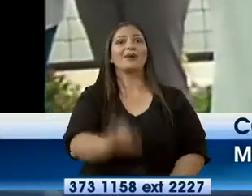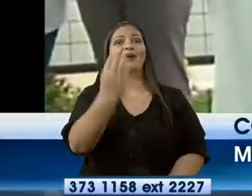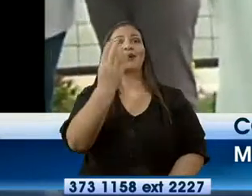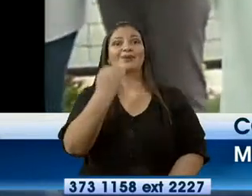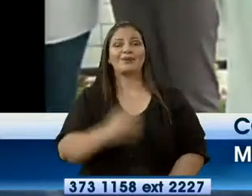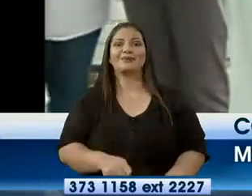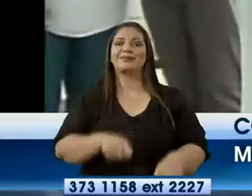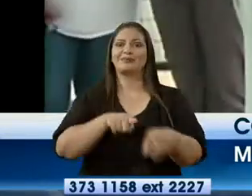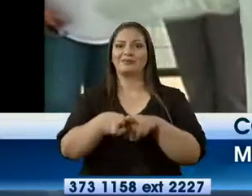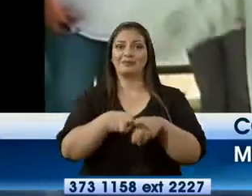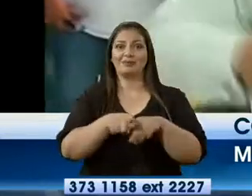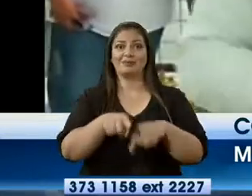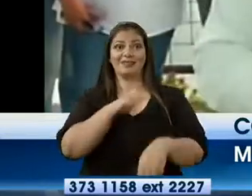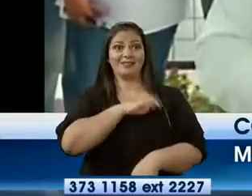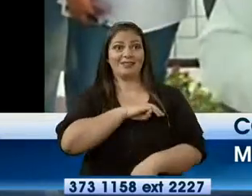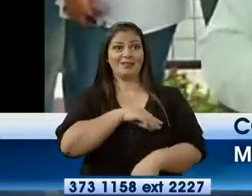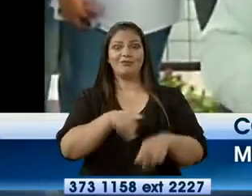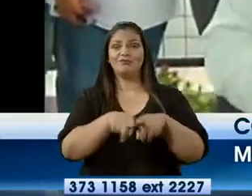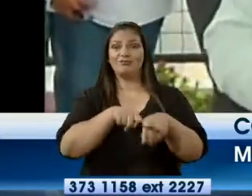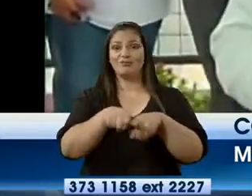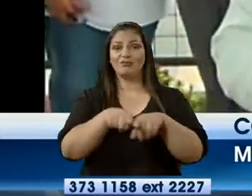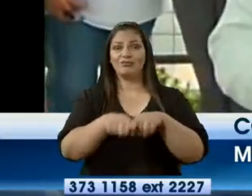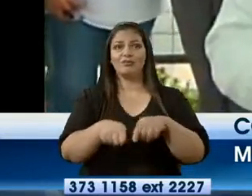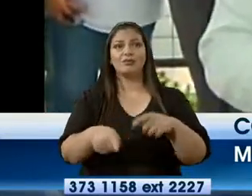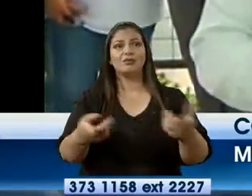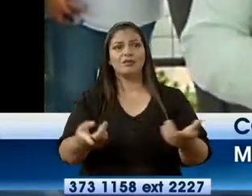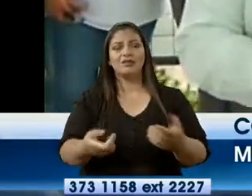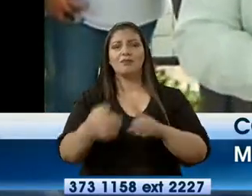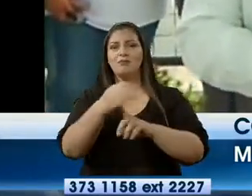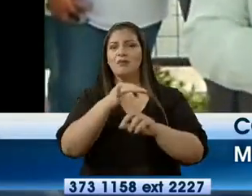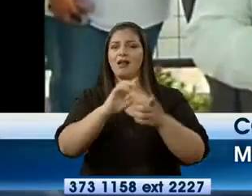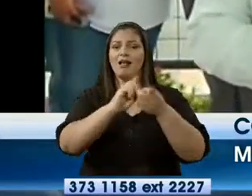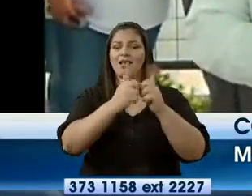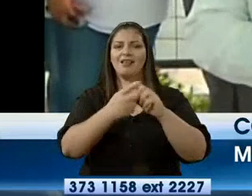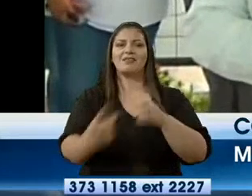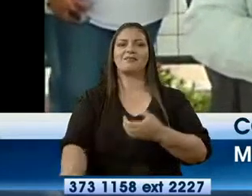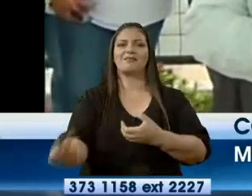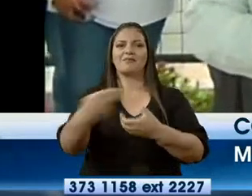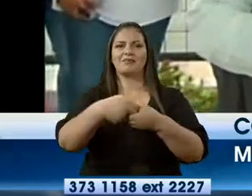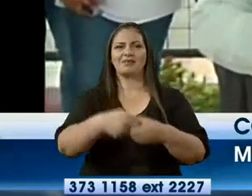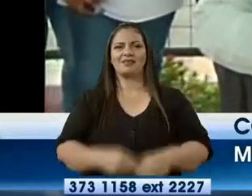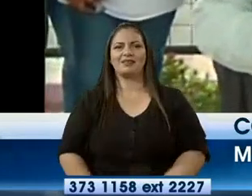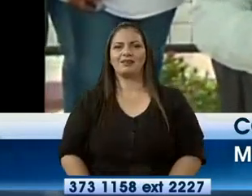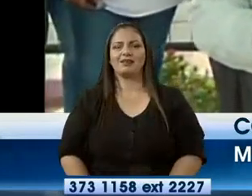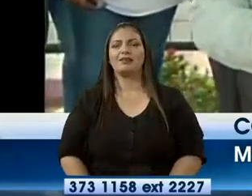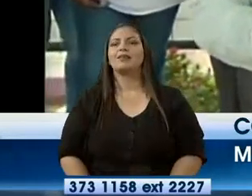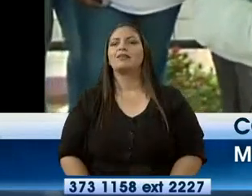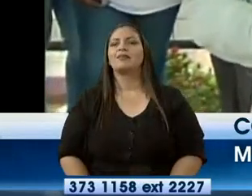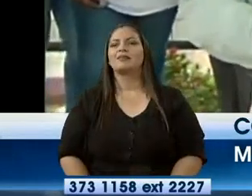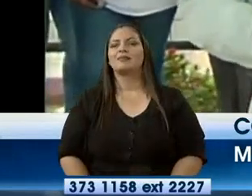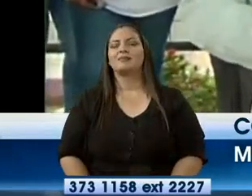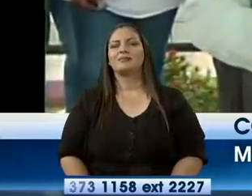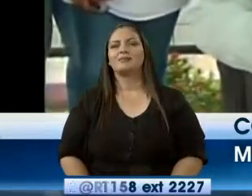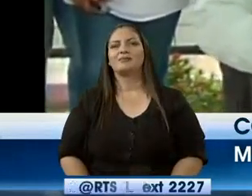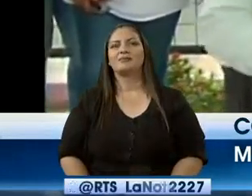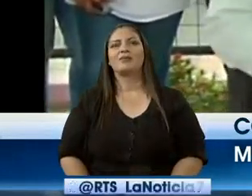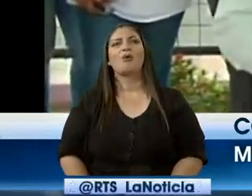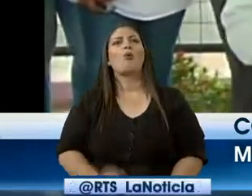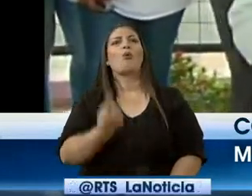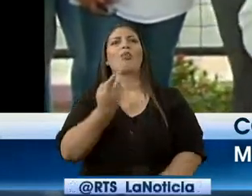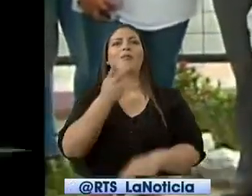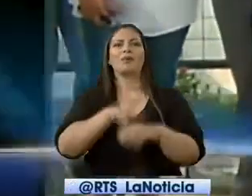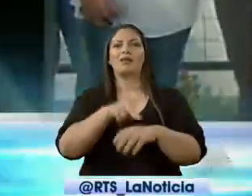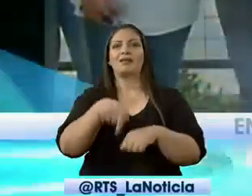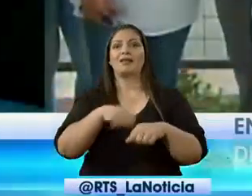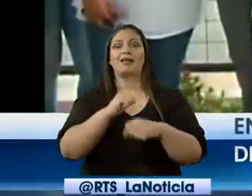cuarta edición. Es la, como ya lo dijo la concejal, el Mejoremos Nuestro Parque solamente se hace una vez al año. En cambio, Mejoremos Nuestra Cuadra se hace dos veces al